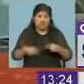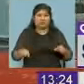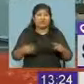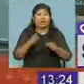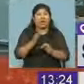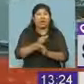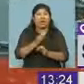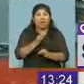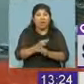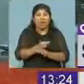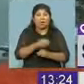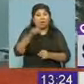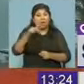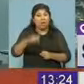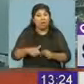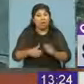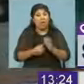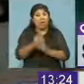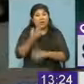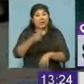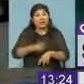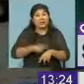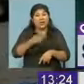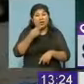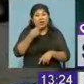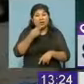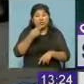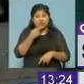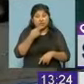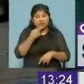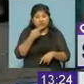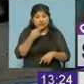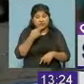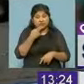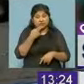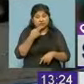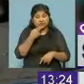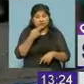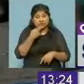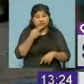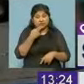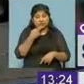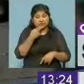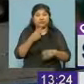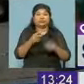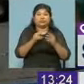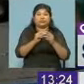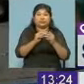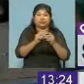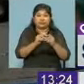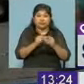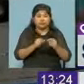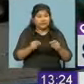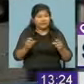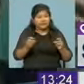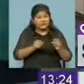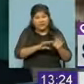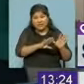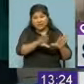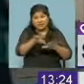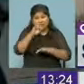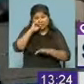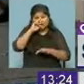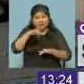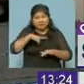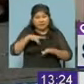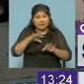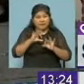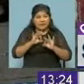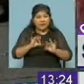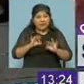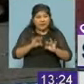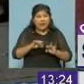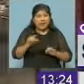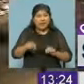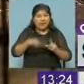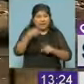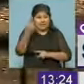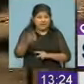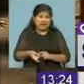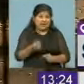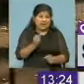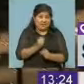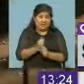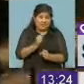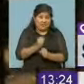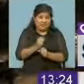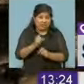partir de las 11 sería la desinfección de la institución y por lo tanto también mañana la actividad no se regresaría en escuela no